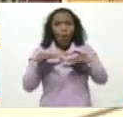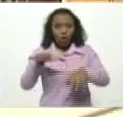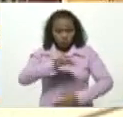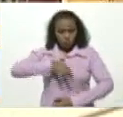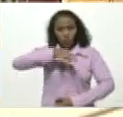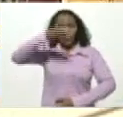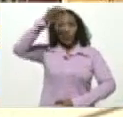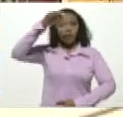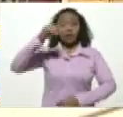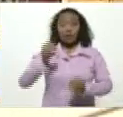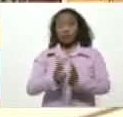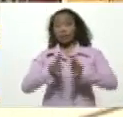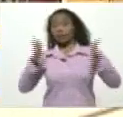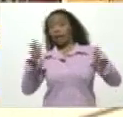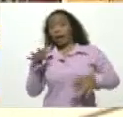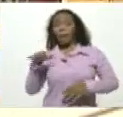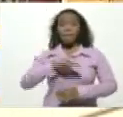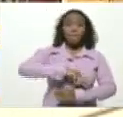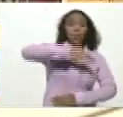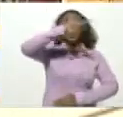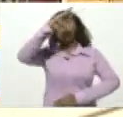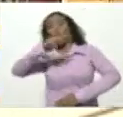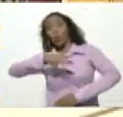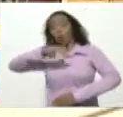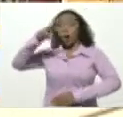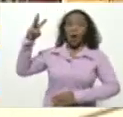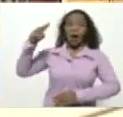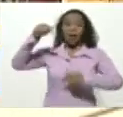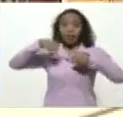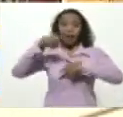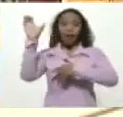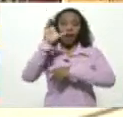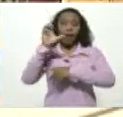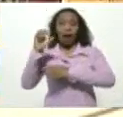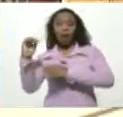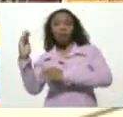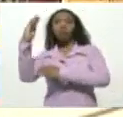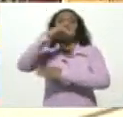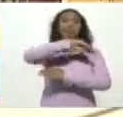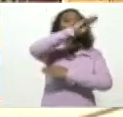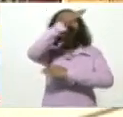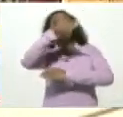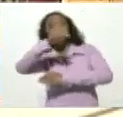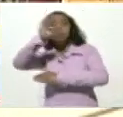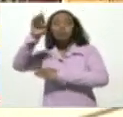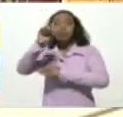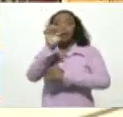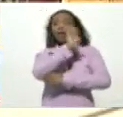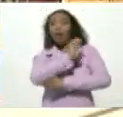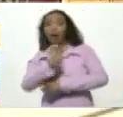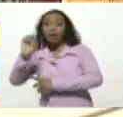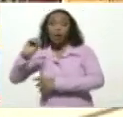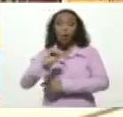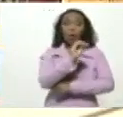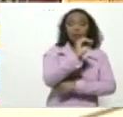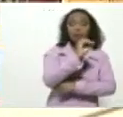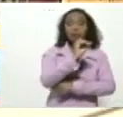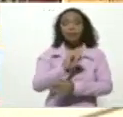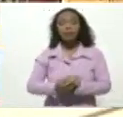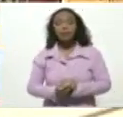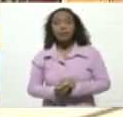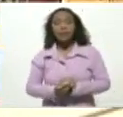de esta inmensa montaña que cruza la Gran Caracas, desde este hasta el oeste, del oeste a este,